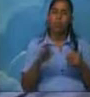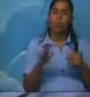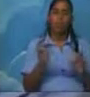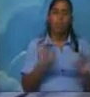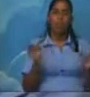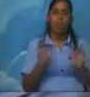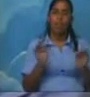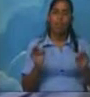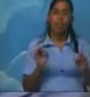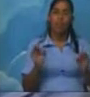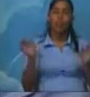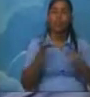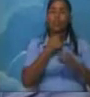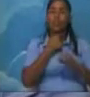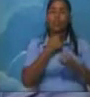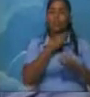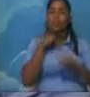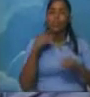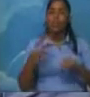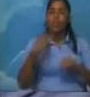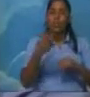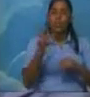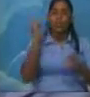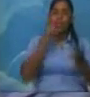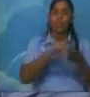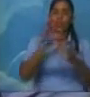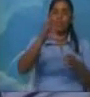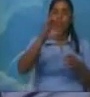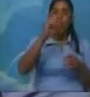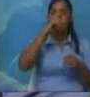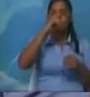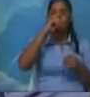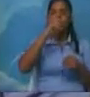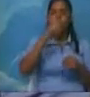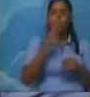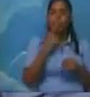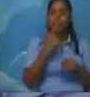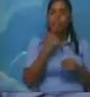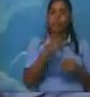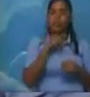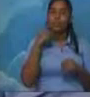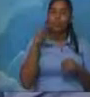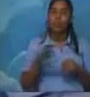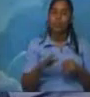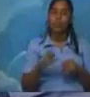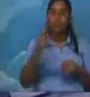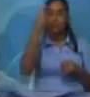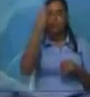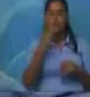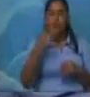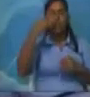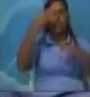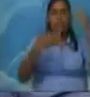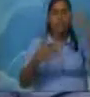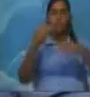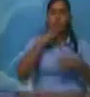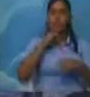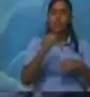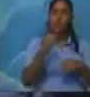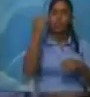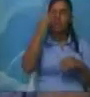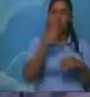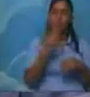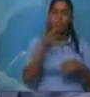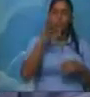morirse no no no cuando usted ya llega a los 50 años Oye ya Cómo que me voy a morir usted se mire el espejo Oye ese es el físico